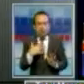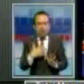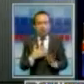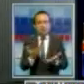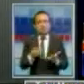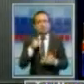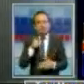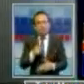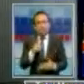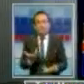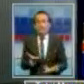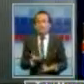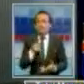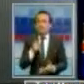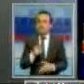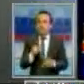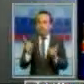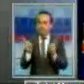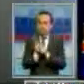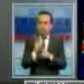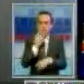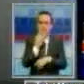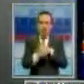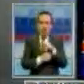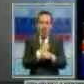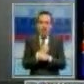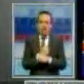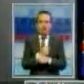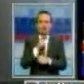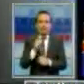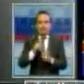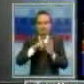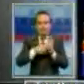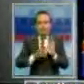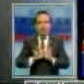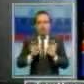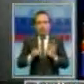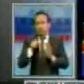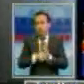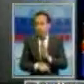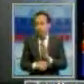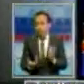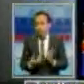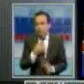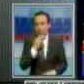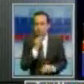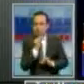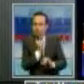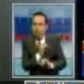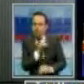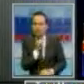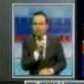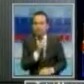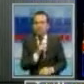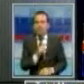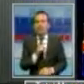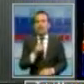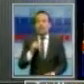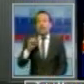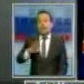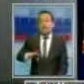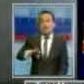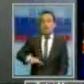audaz como, y además en el periodo tan reducido como el de 4 años. Una reforma a la educación tan profunda. Te voy a dar un dato. La reforma previsional del